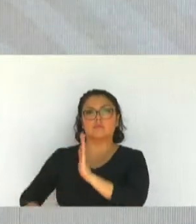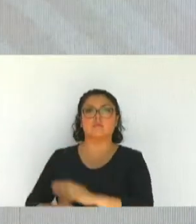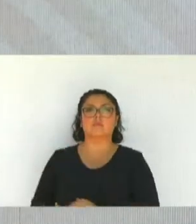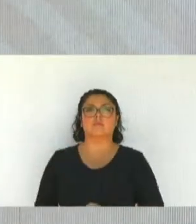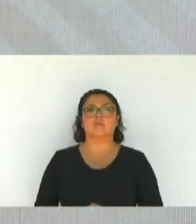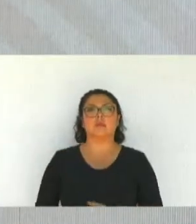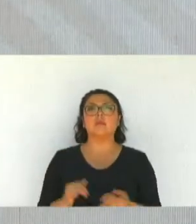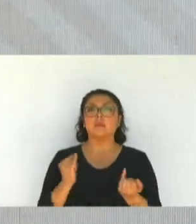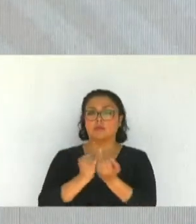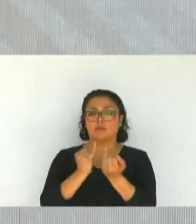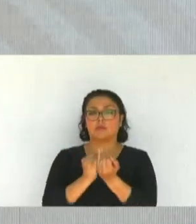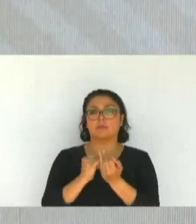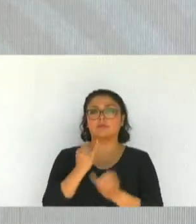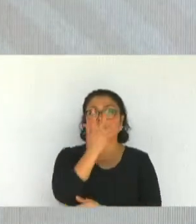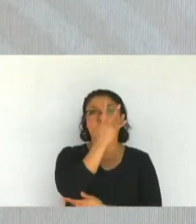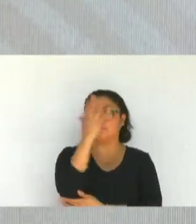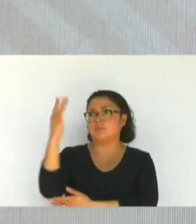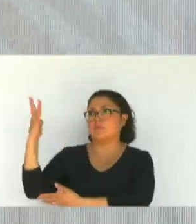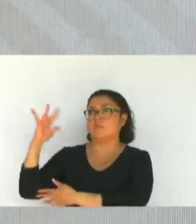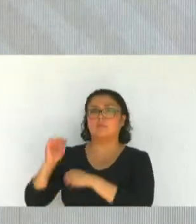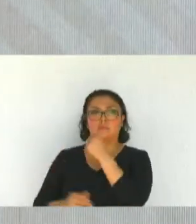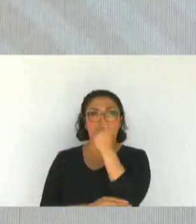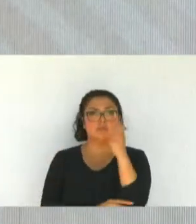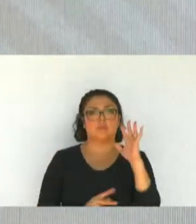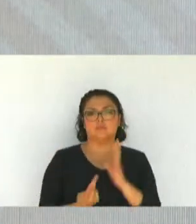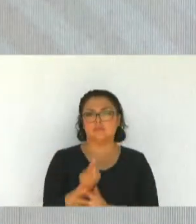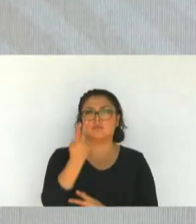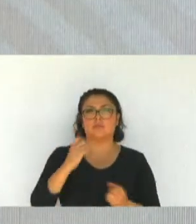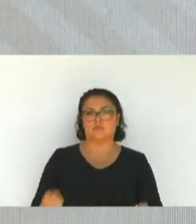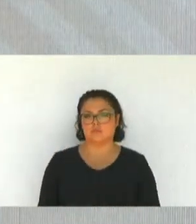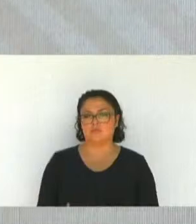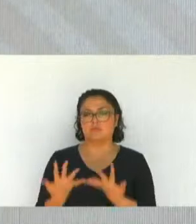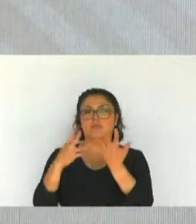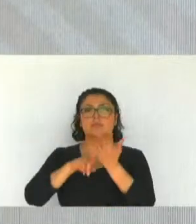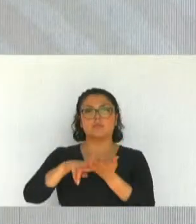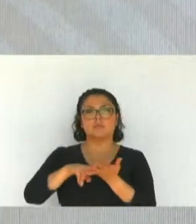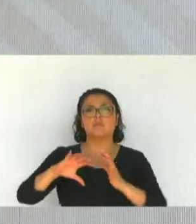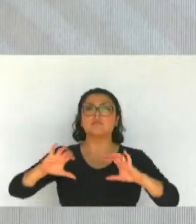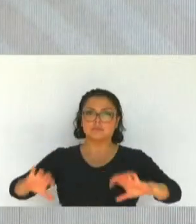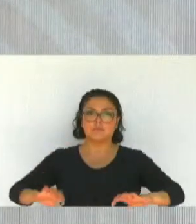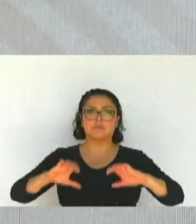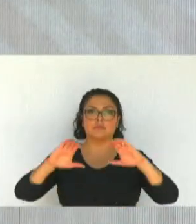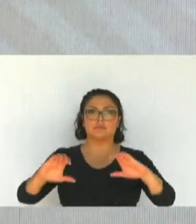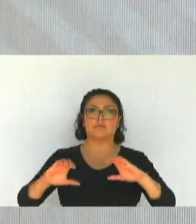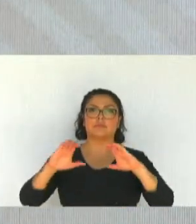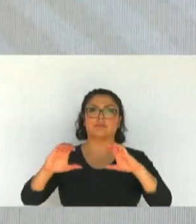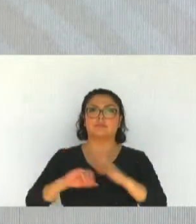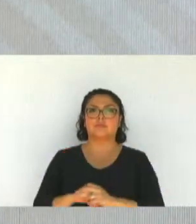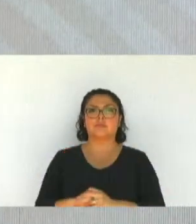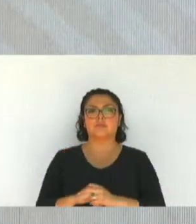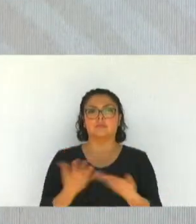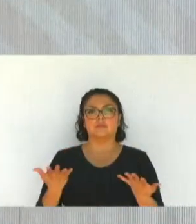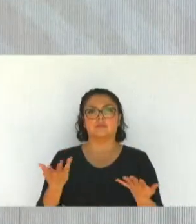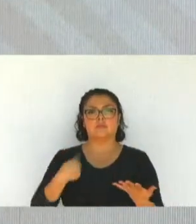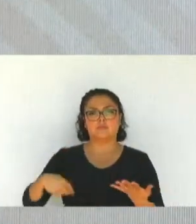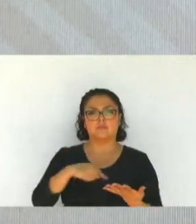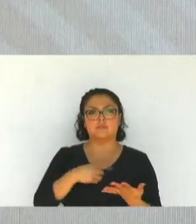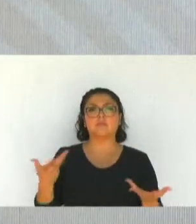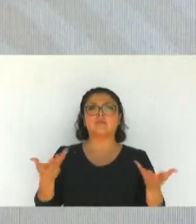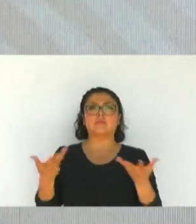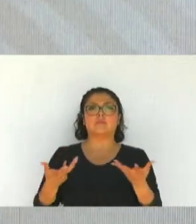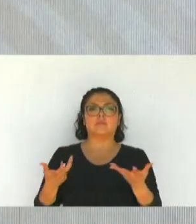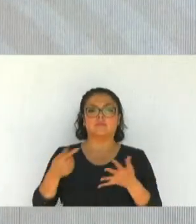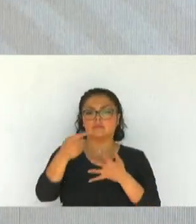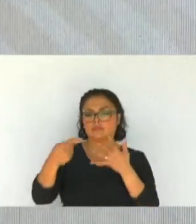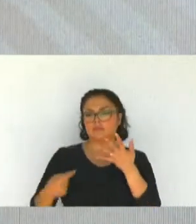ambiente, es algo sorprendente. Cada una de las secciones antes mencionadas es por la